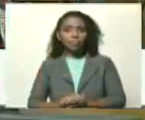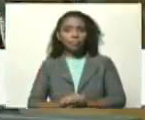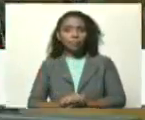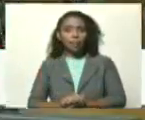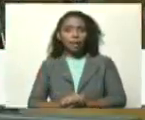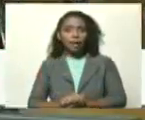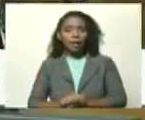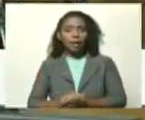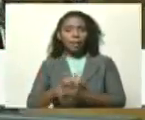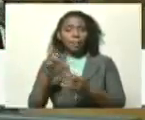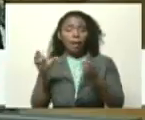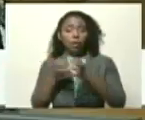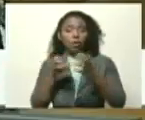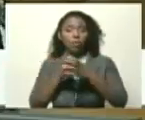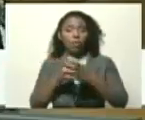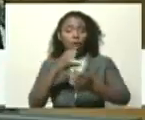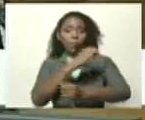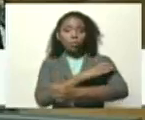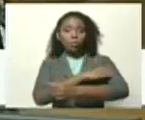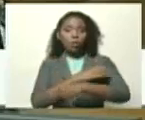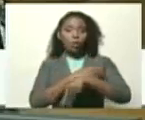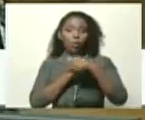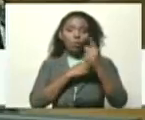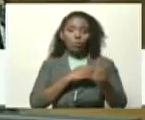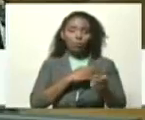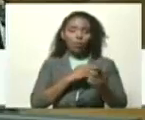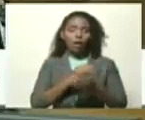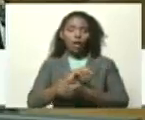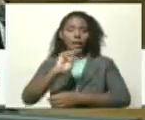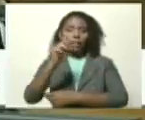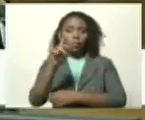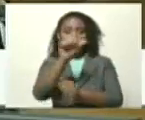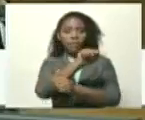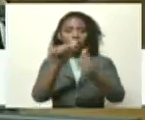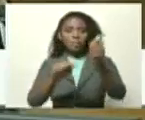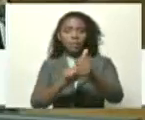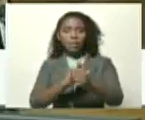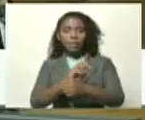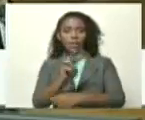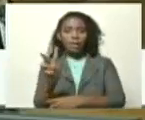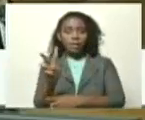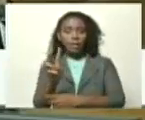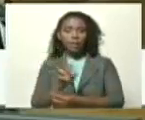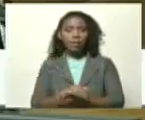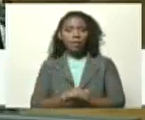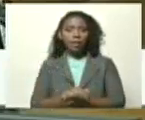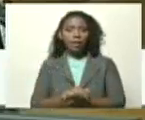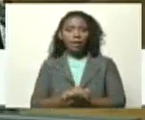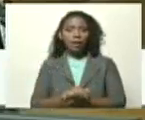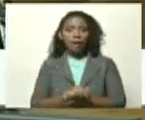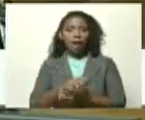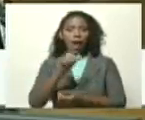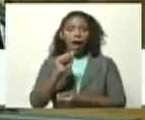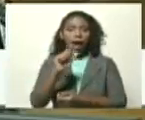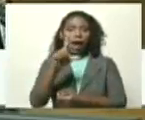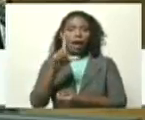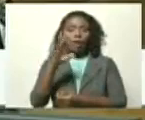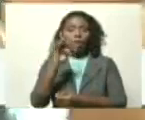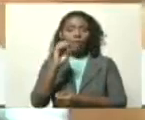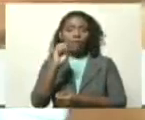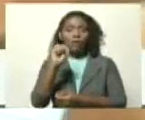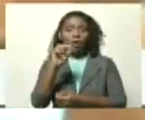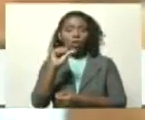el sector de la oposición, la segunda vicepresidencia, Alfonso Campo. Es